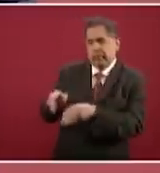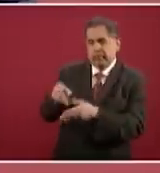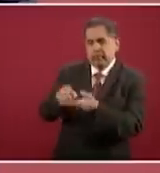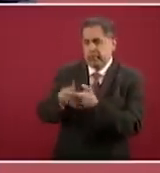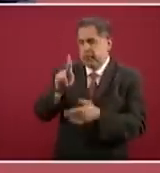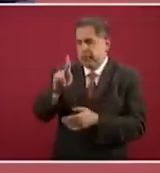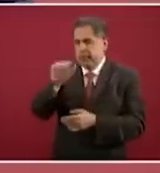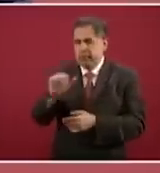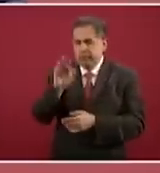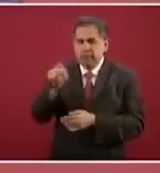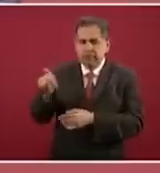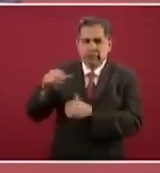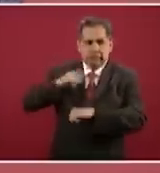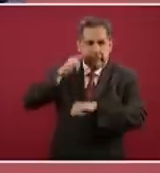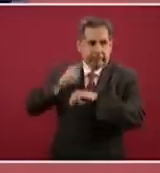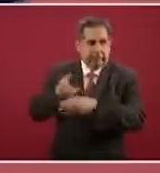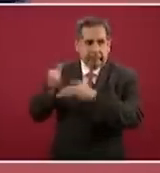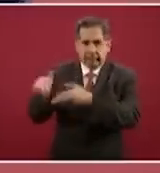laboral.